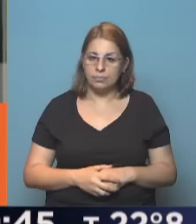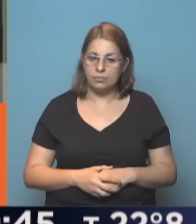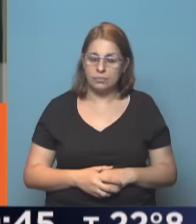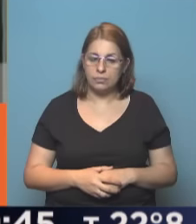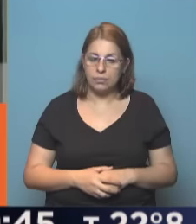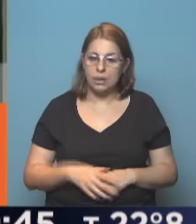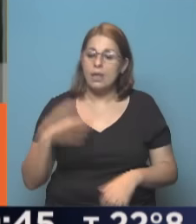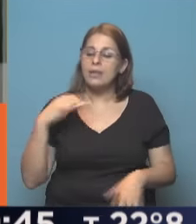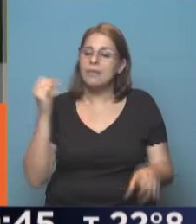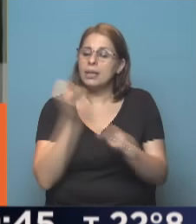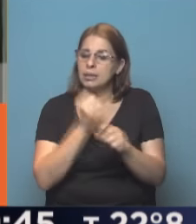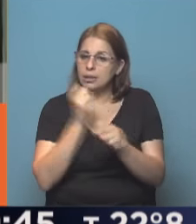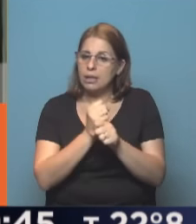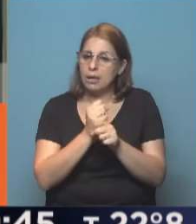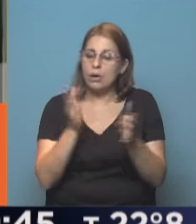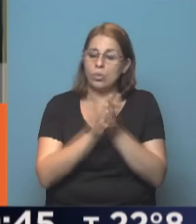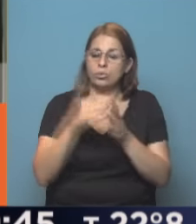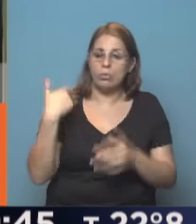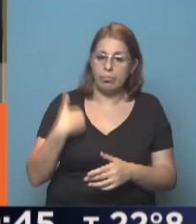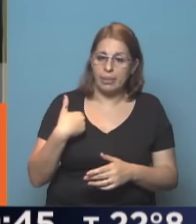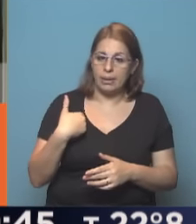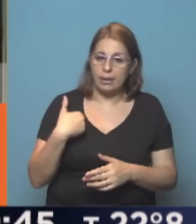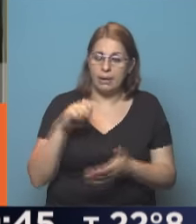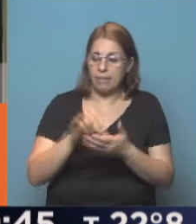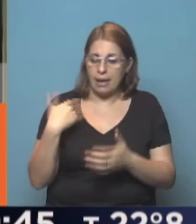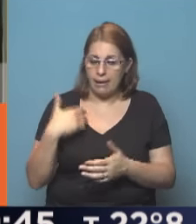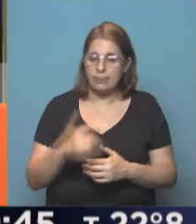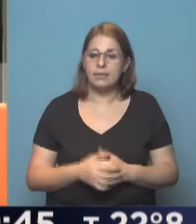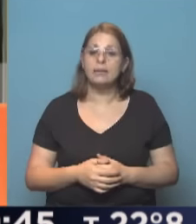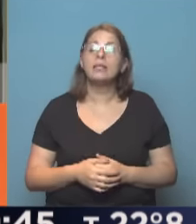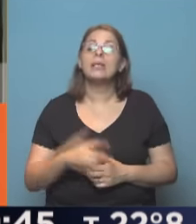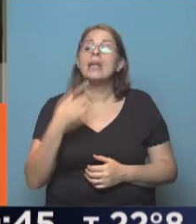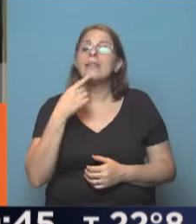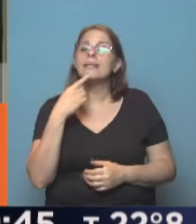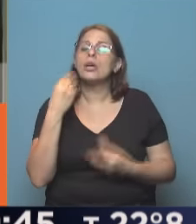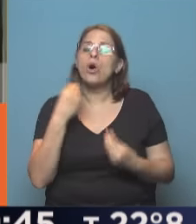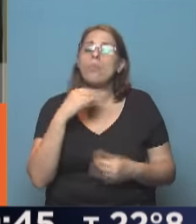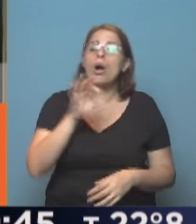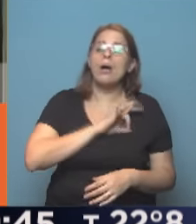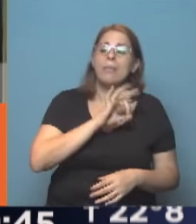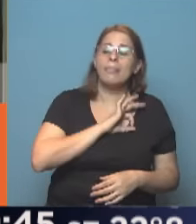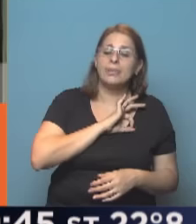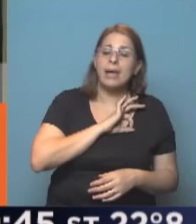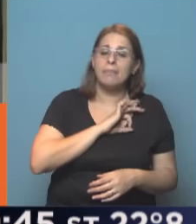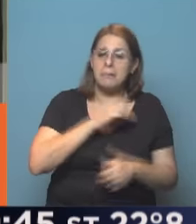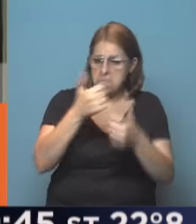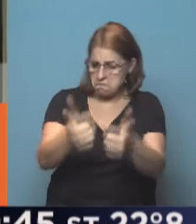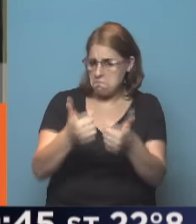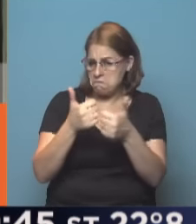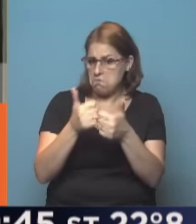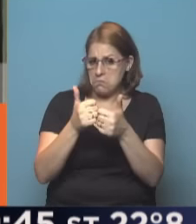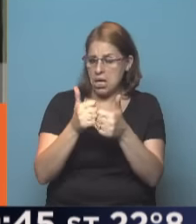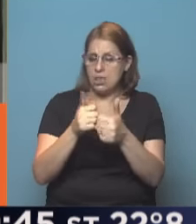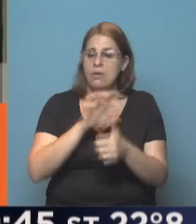Tiene que trabajar con el país. Lo que plantearon es que en la evaluación que había estaba bien, se hizo